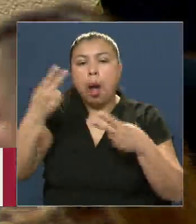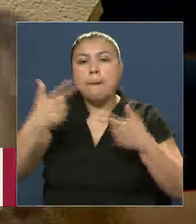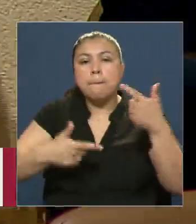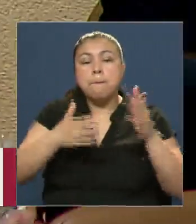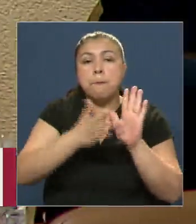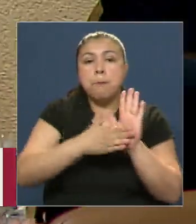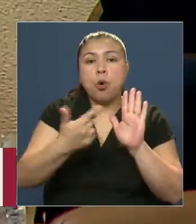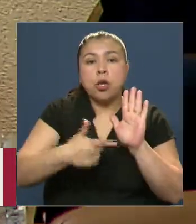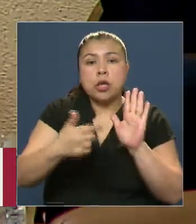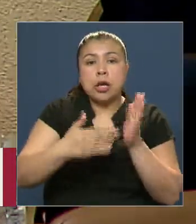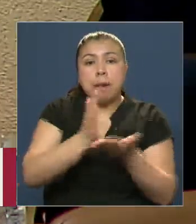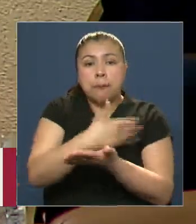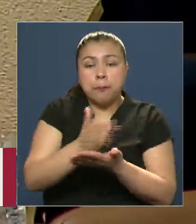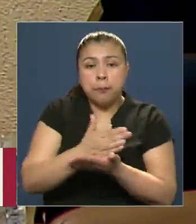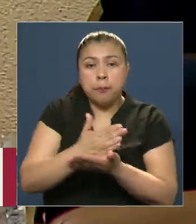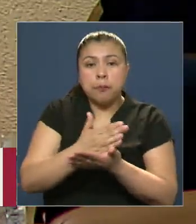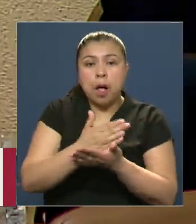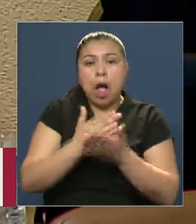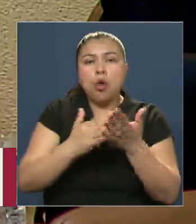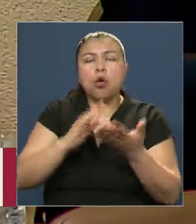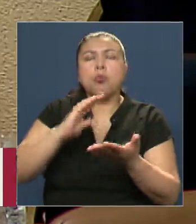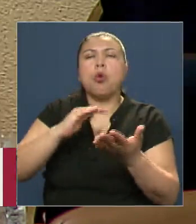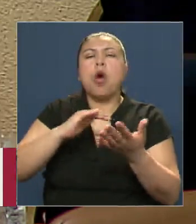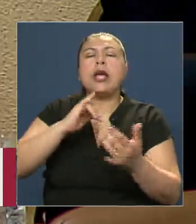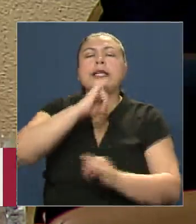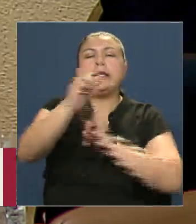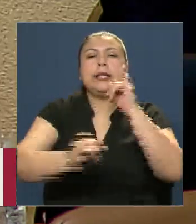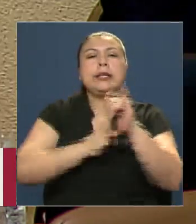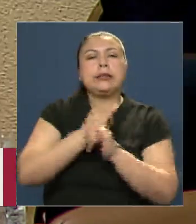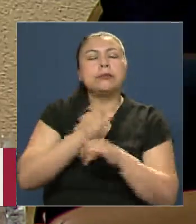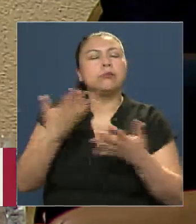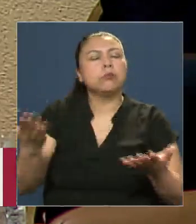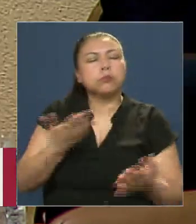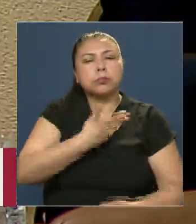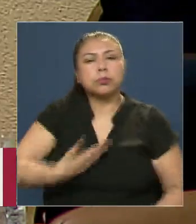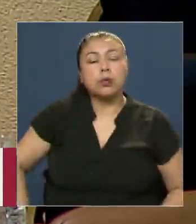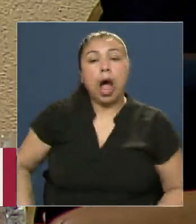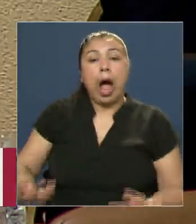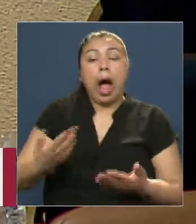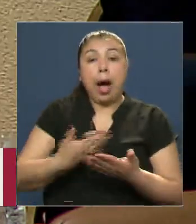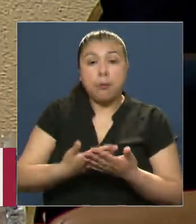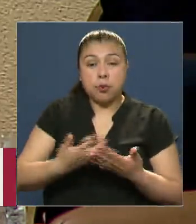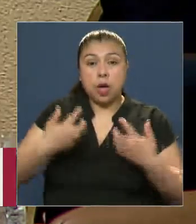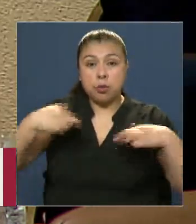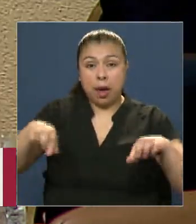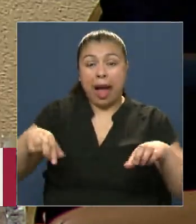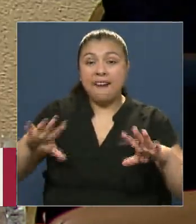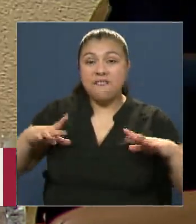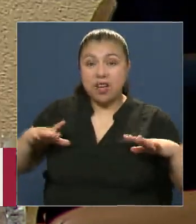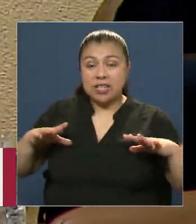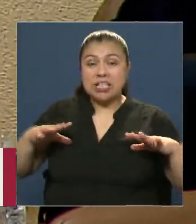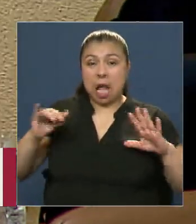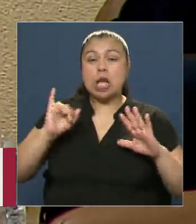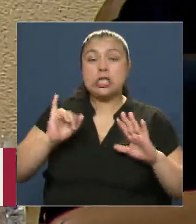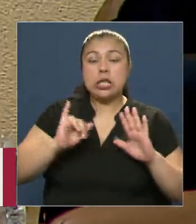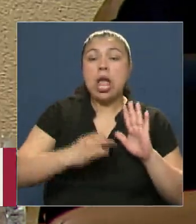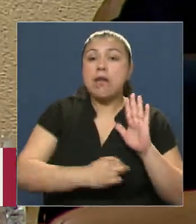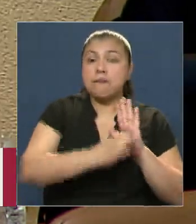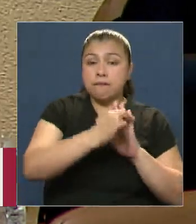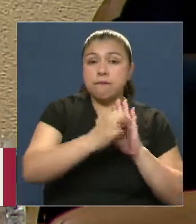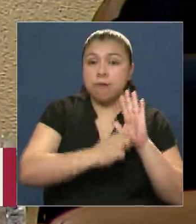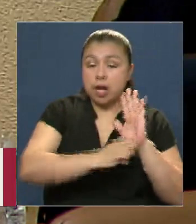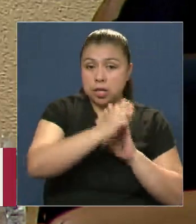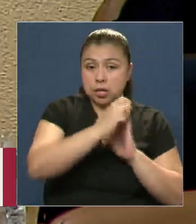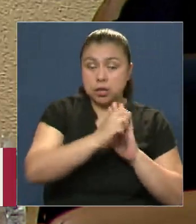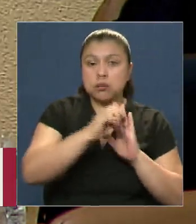pública estratégica a nivel internacional. Es por eso, presidente, que aprovechamos la oportunidad de felicitar y reconocer el trabajo que hace la